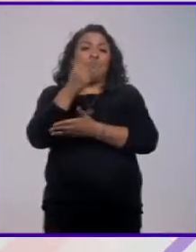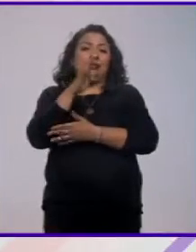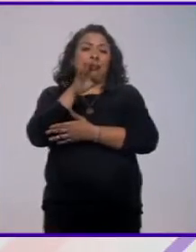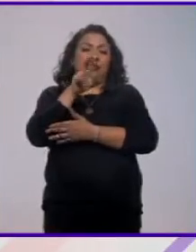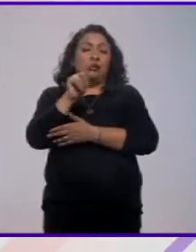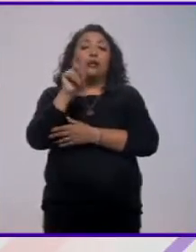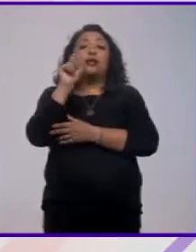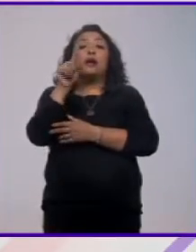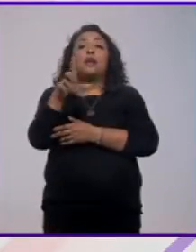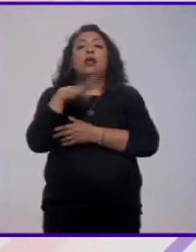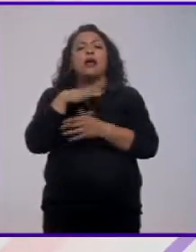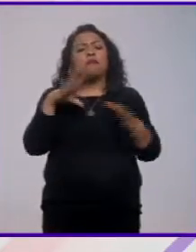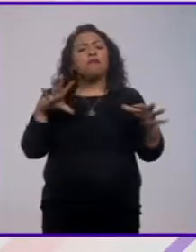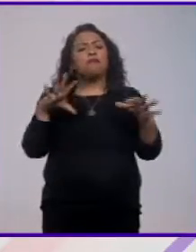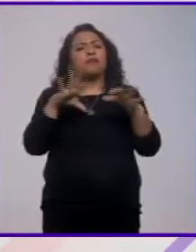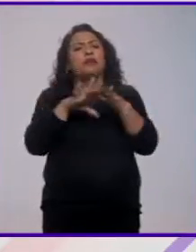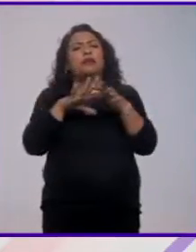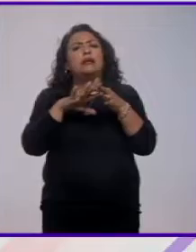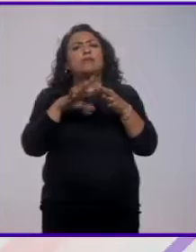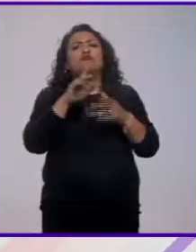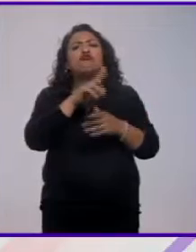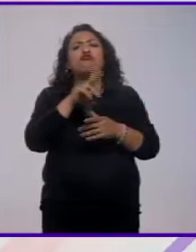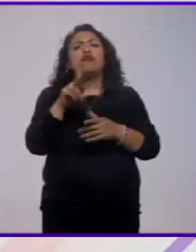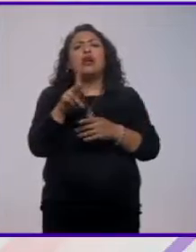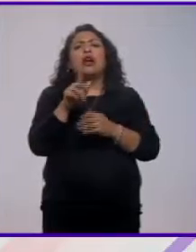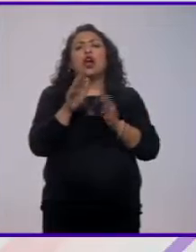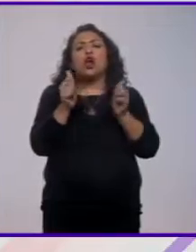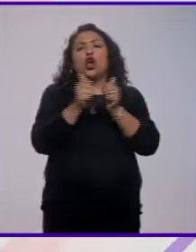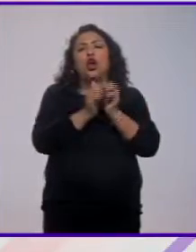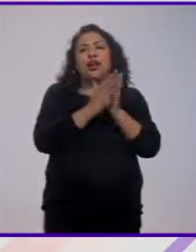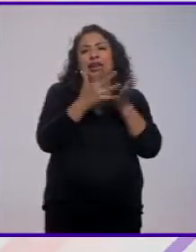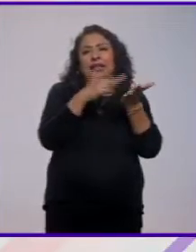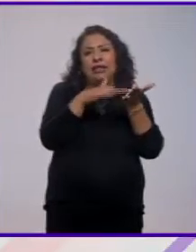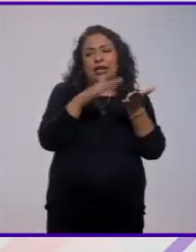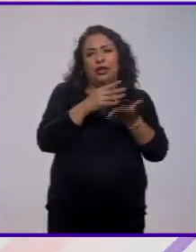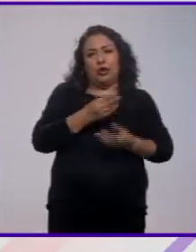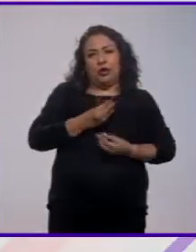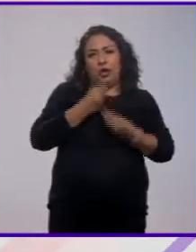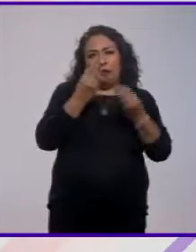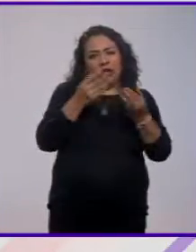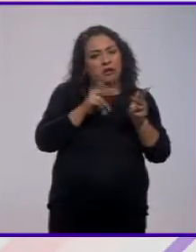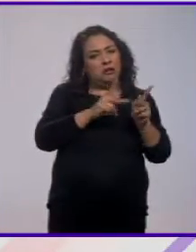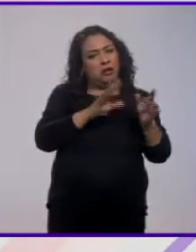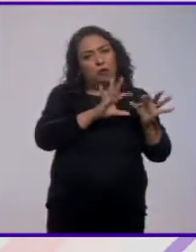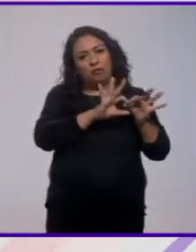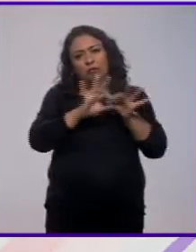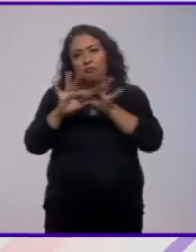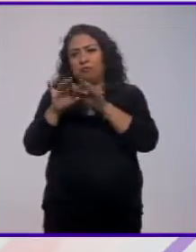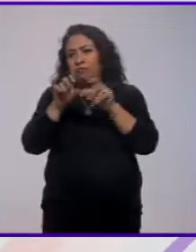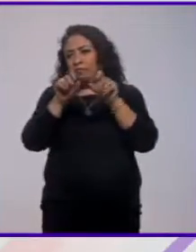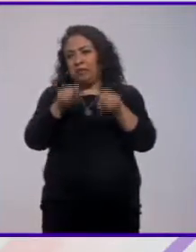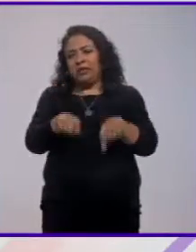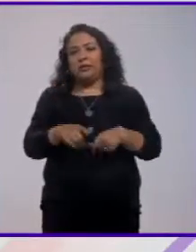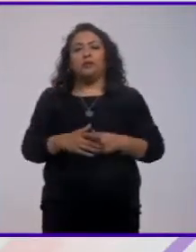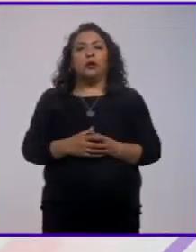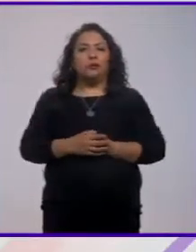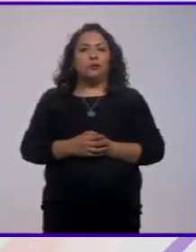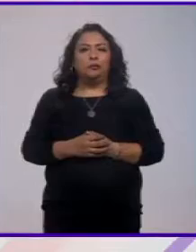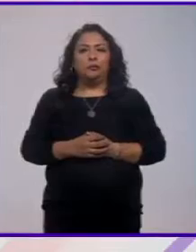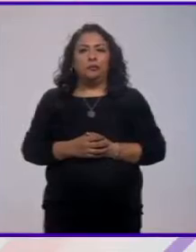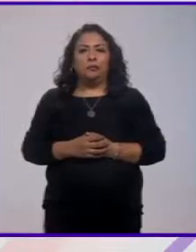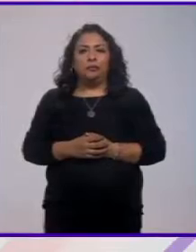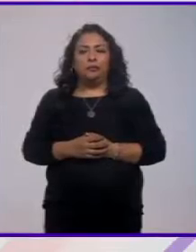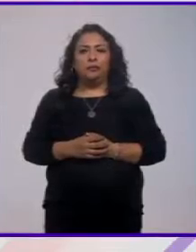también por un hilo conductor que tiene que ver, en efecto, con la literatura, con la poesía en particular.